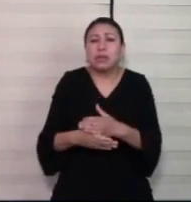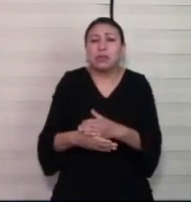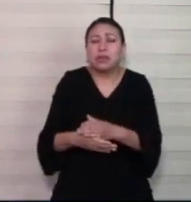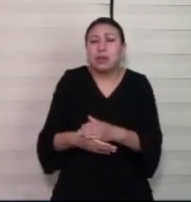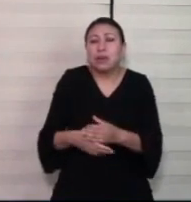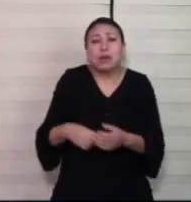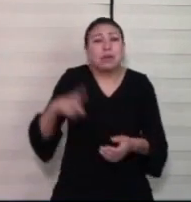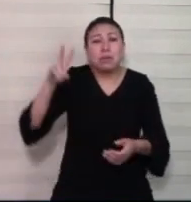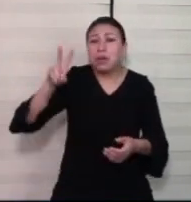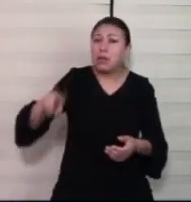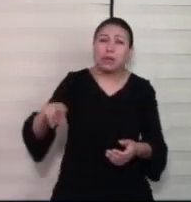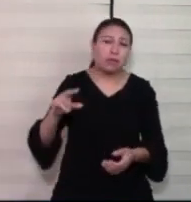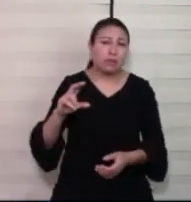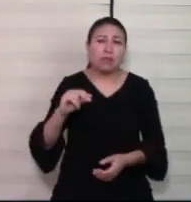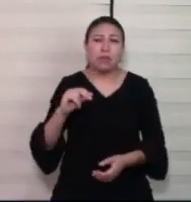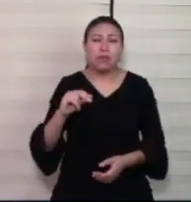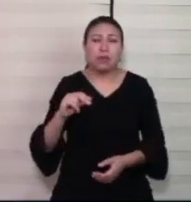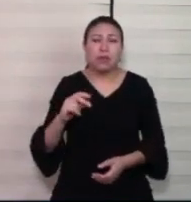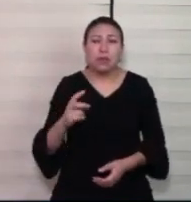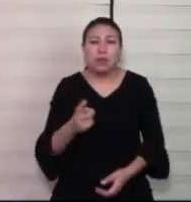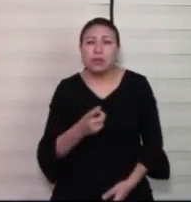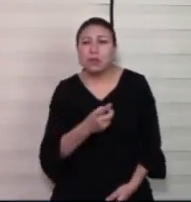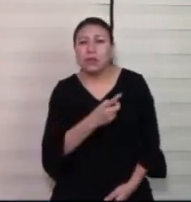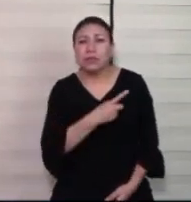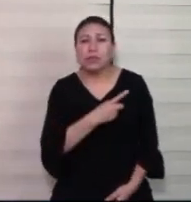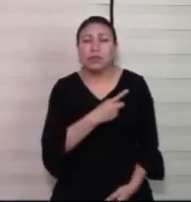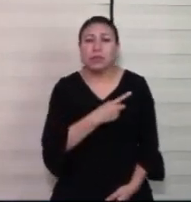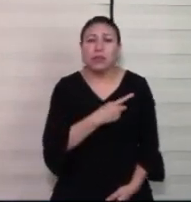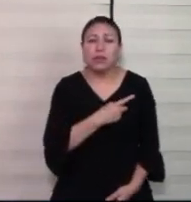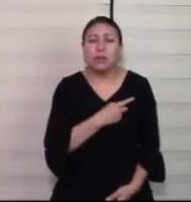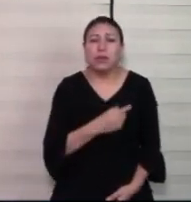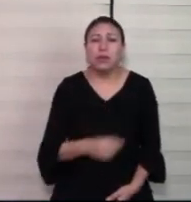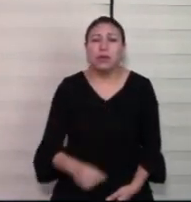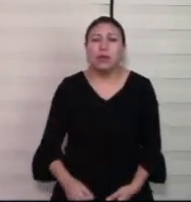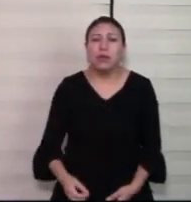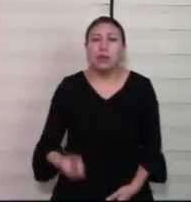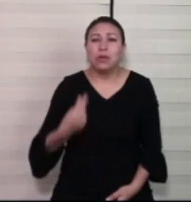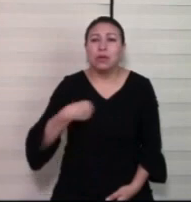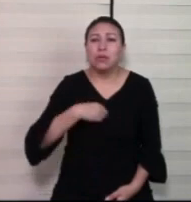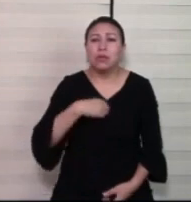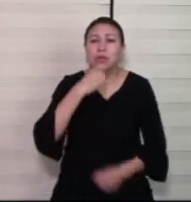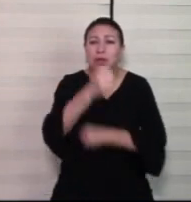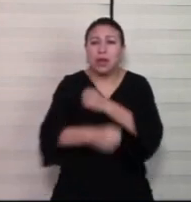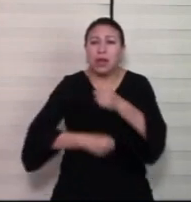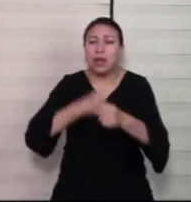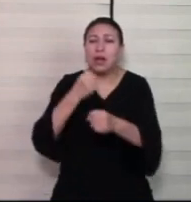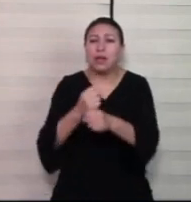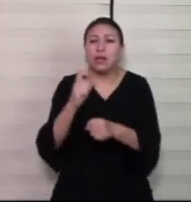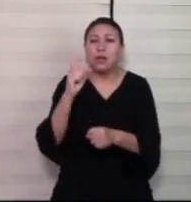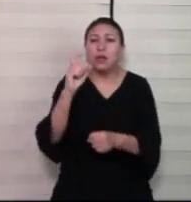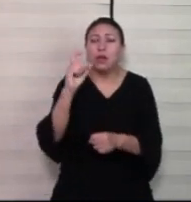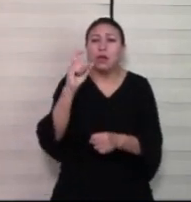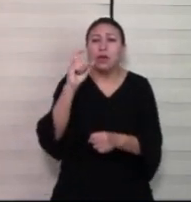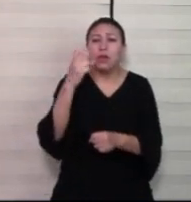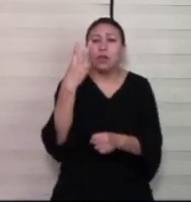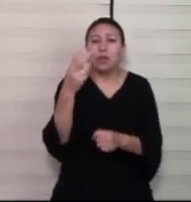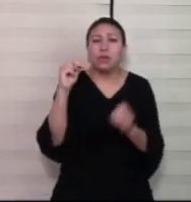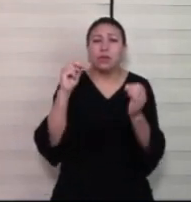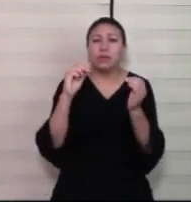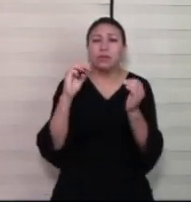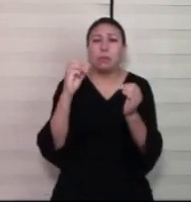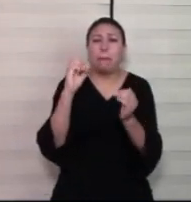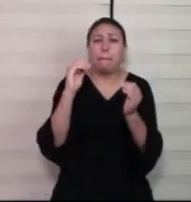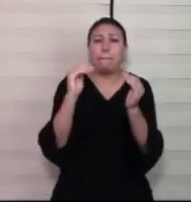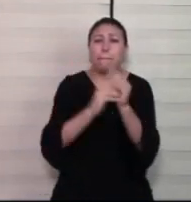ciertas. Simplemente vamos a dedicarle el año 2021 al Señor, ponerlo en sus